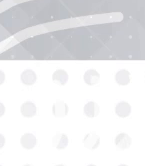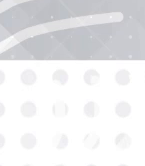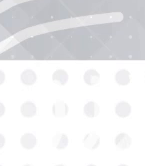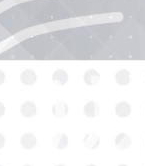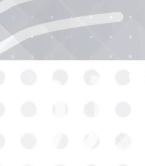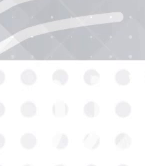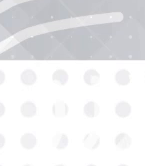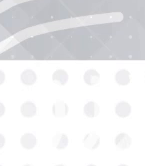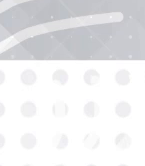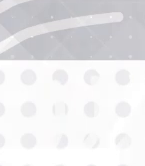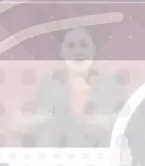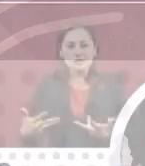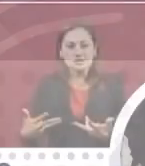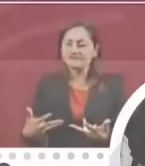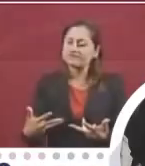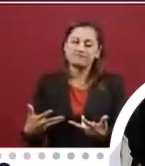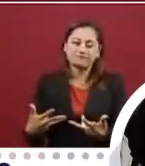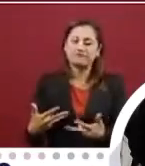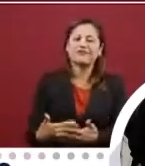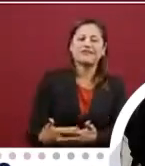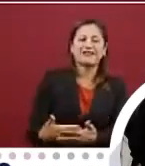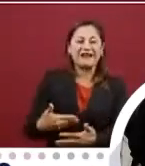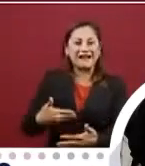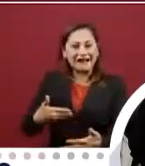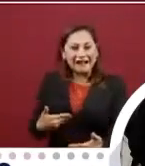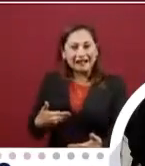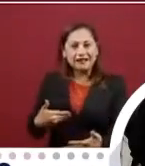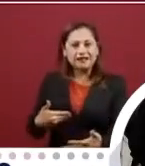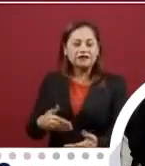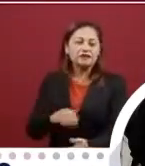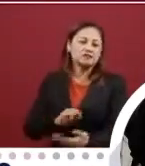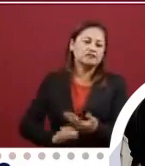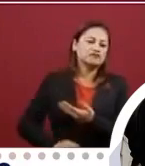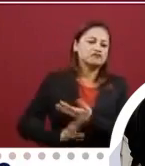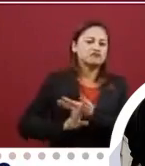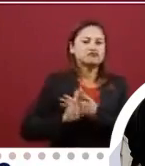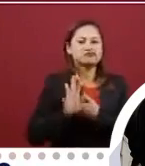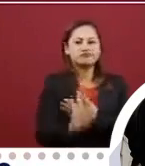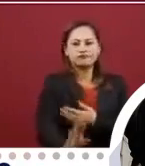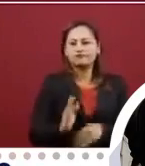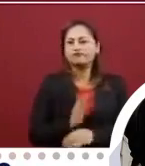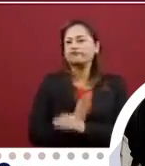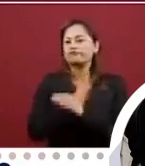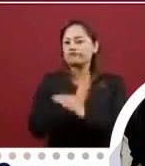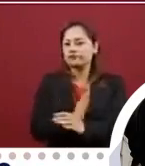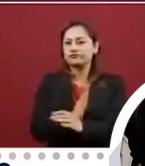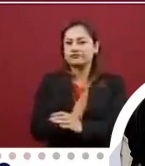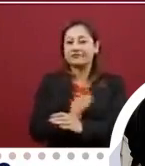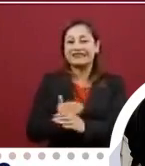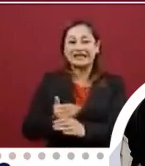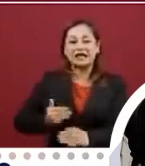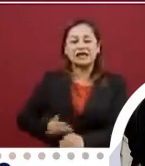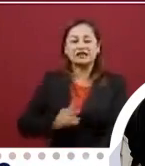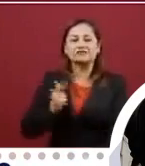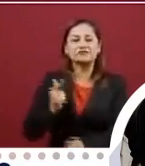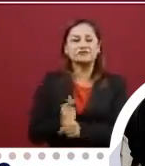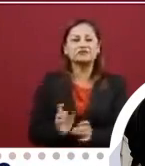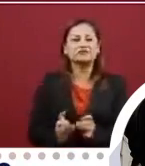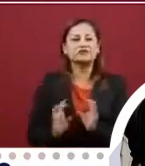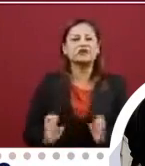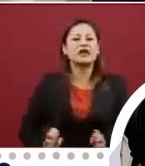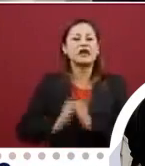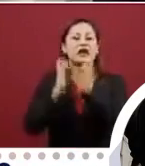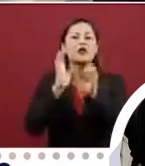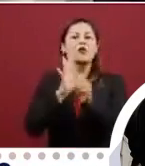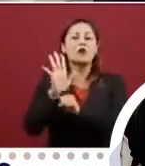que es algo positivo. También vemos como algo positivo el reconocer que la empresa que hasta hoy ha sido contratada pues no puede ser la